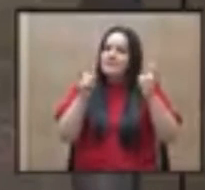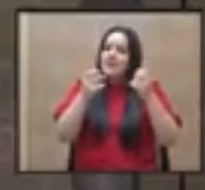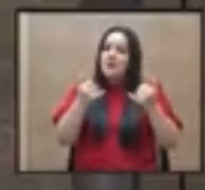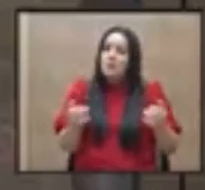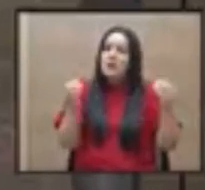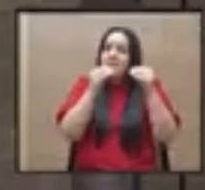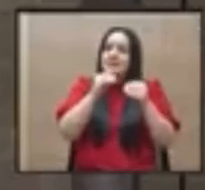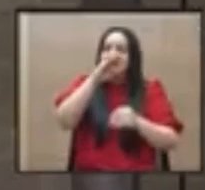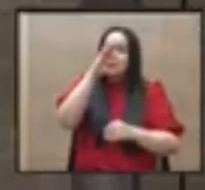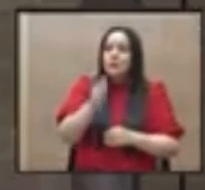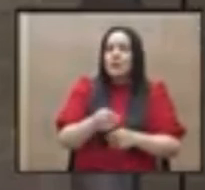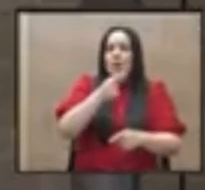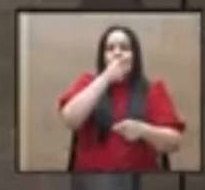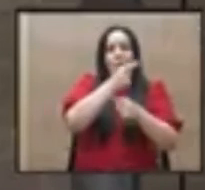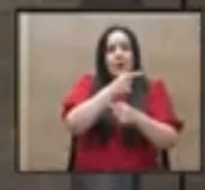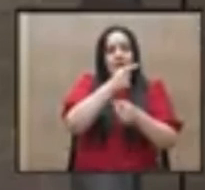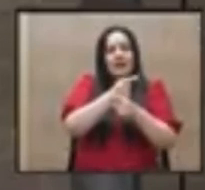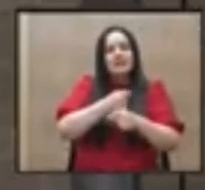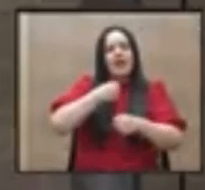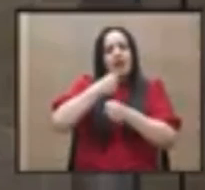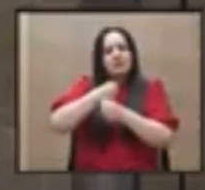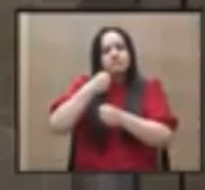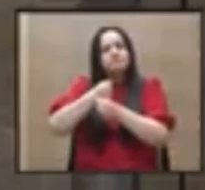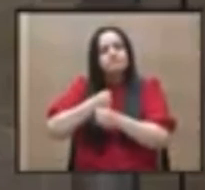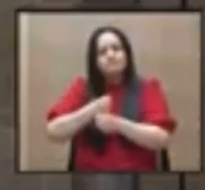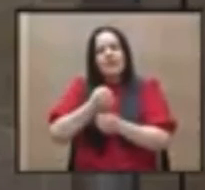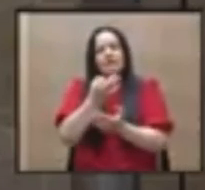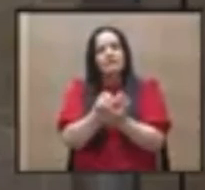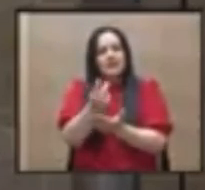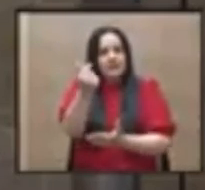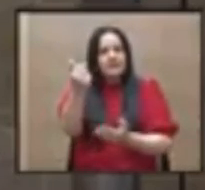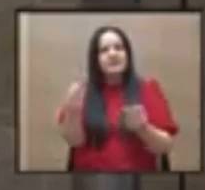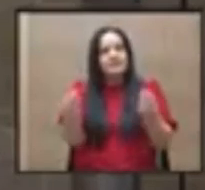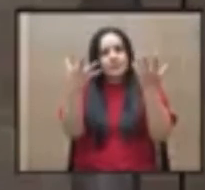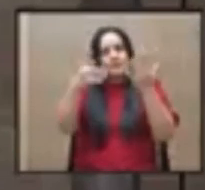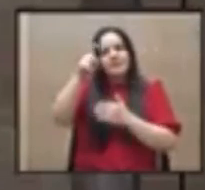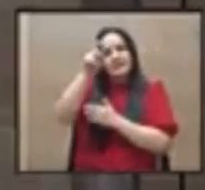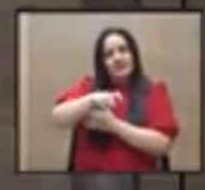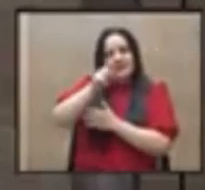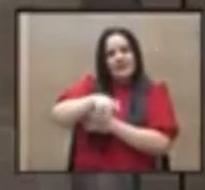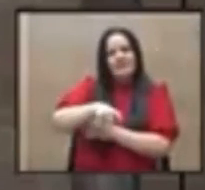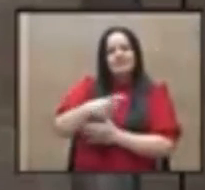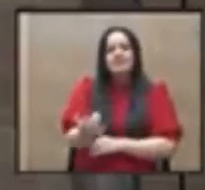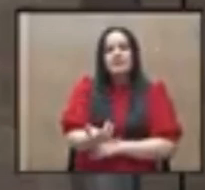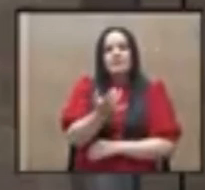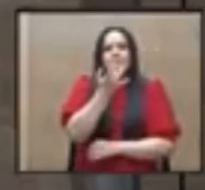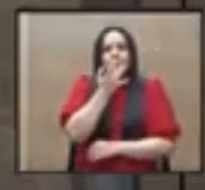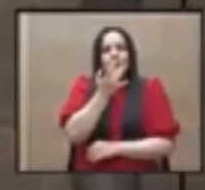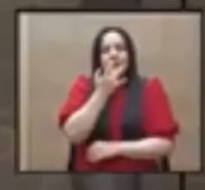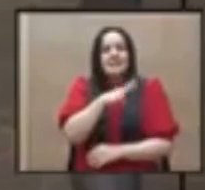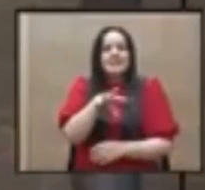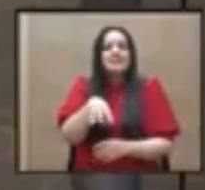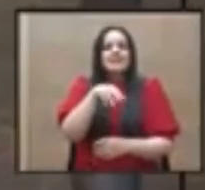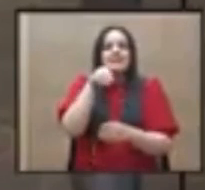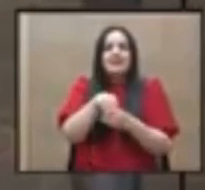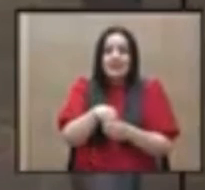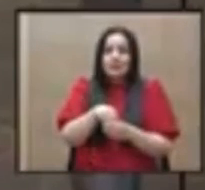la correcta gestión de las finanzas públicas debe ser una prioridad dentro de